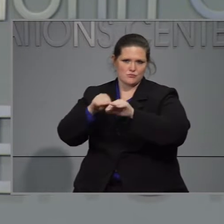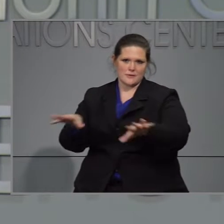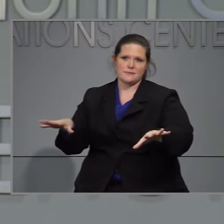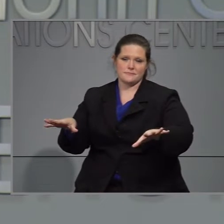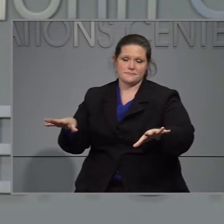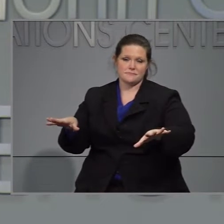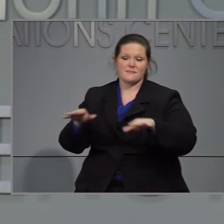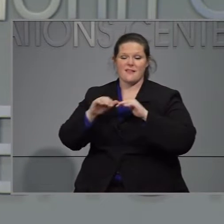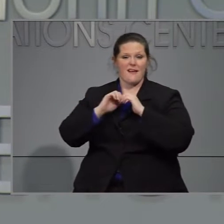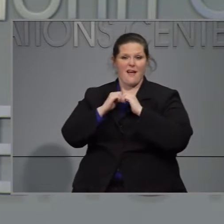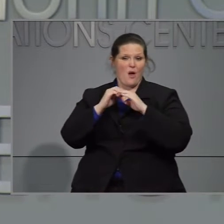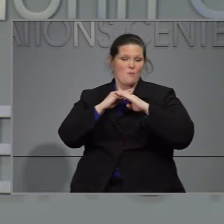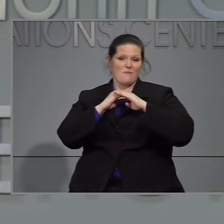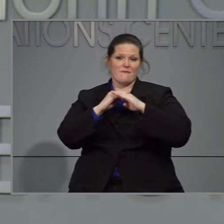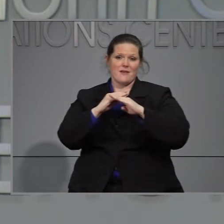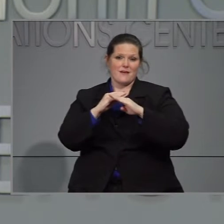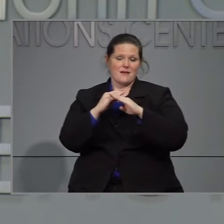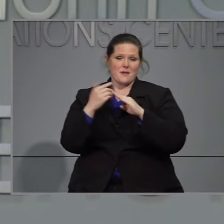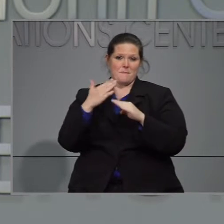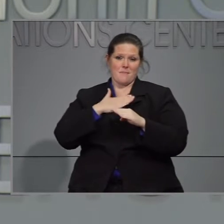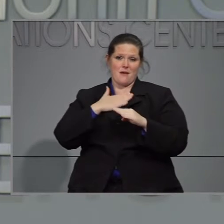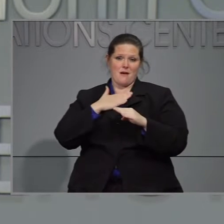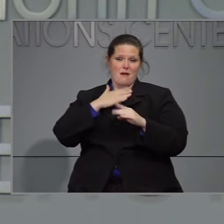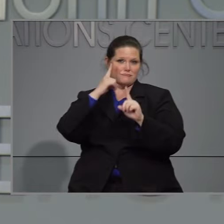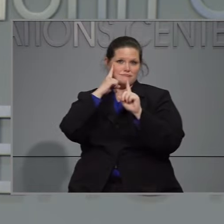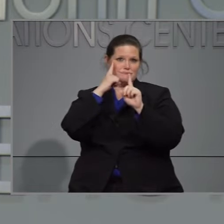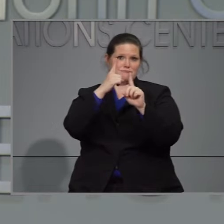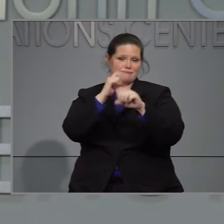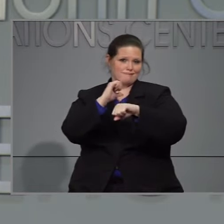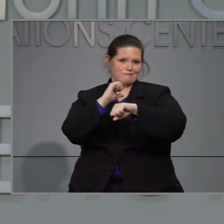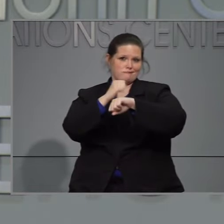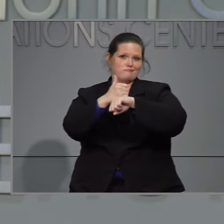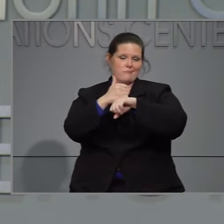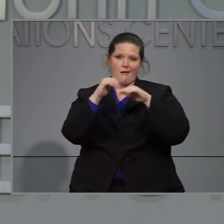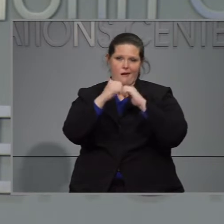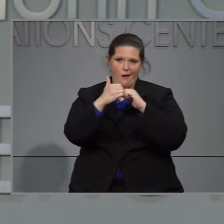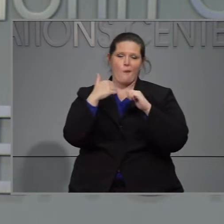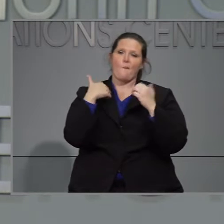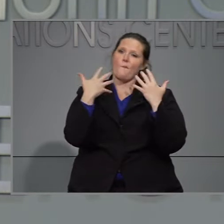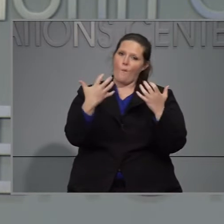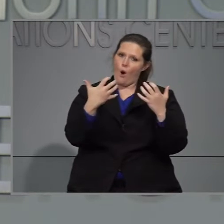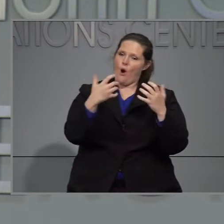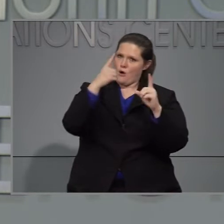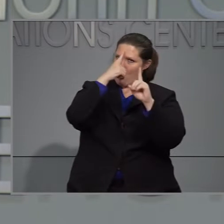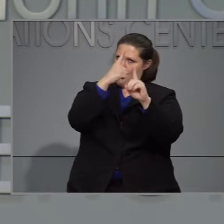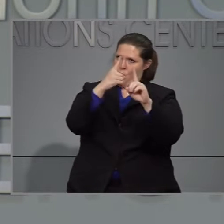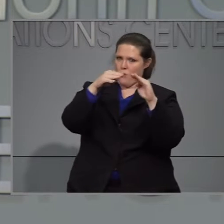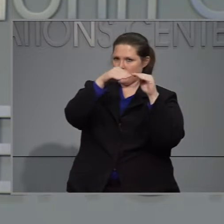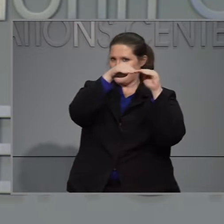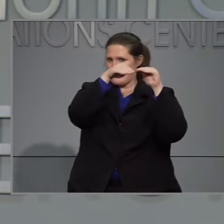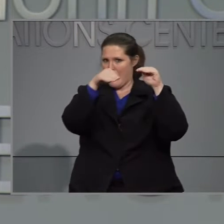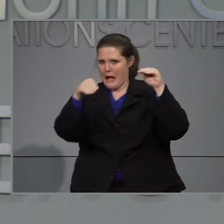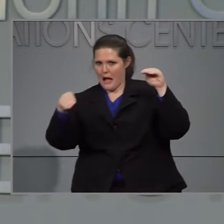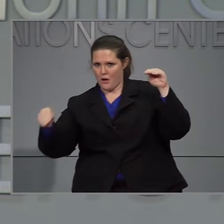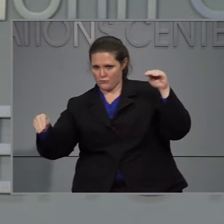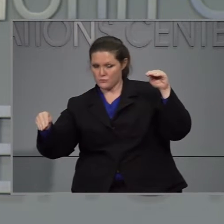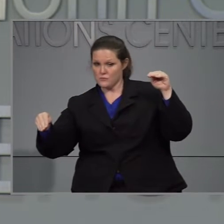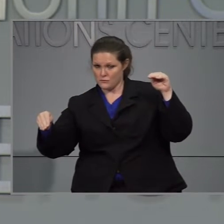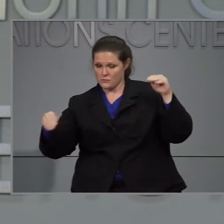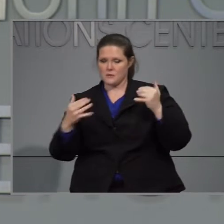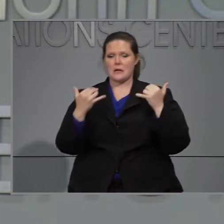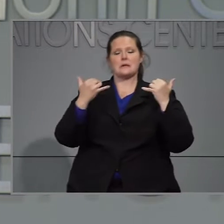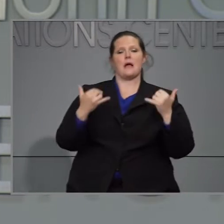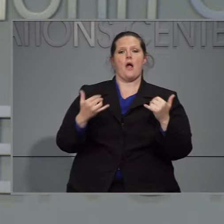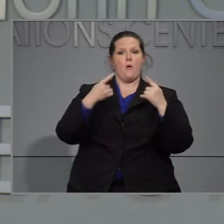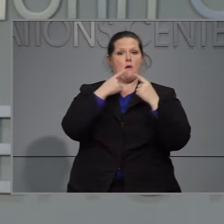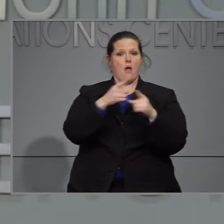número de casos y continuar nuestras tendencias que avancen en la dirección correcta, estamos anunciando el día de hoy